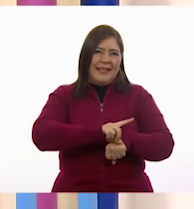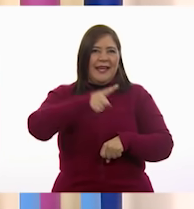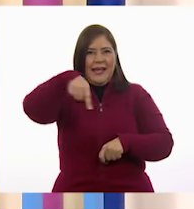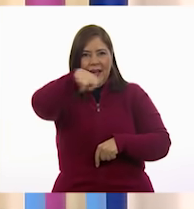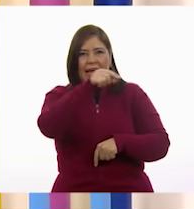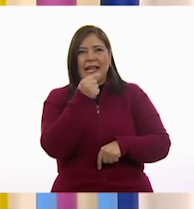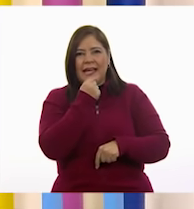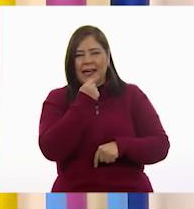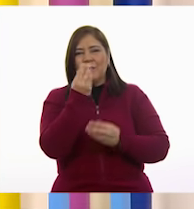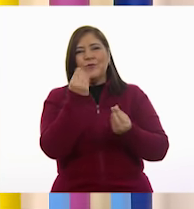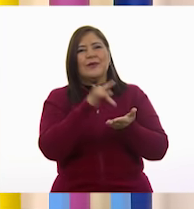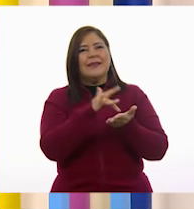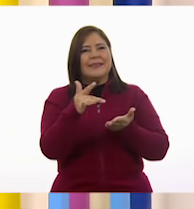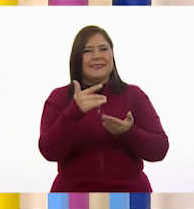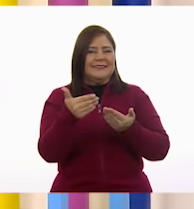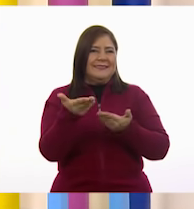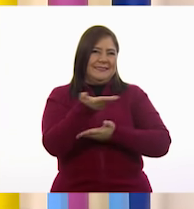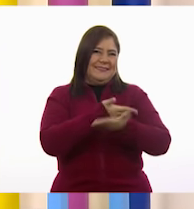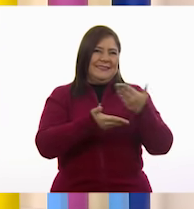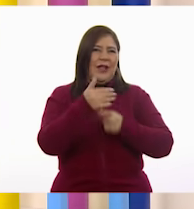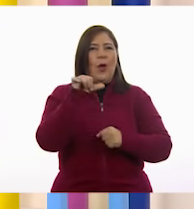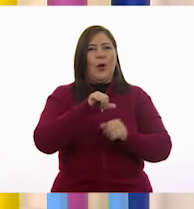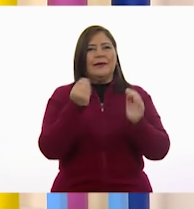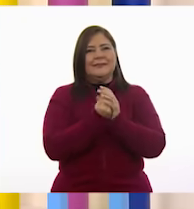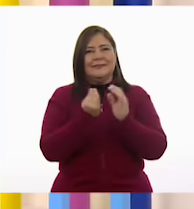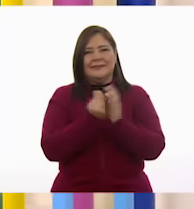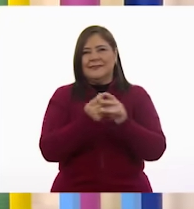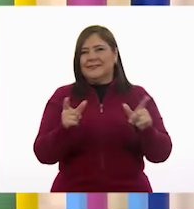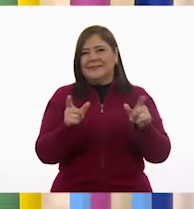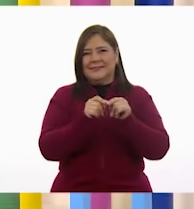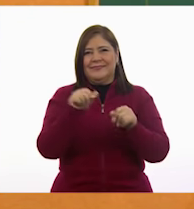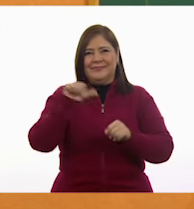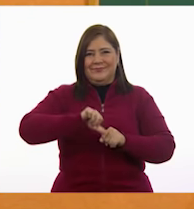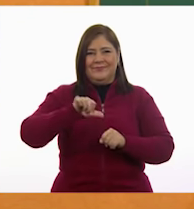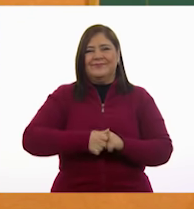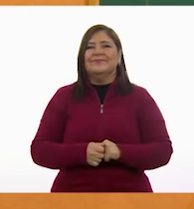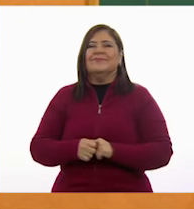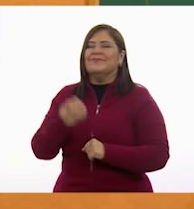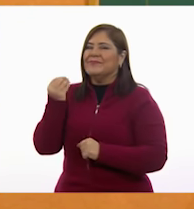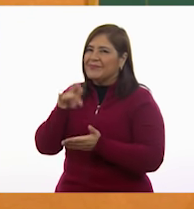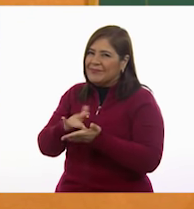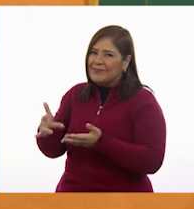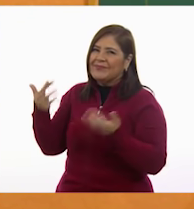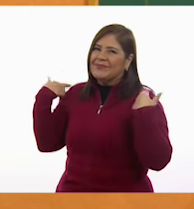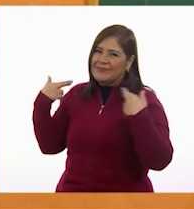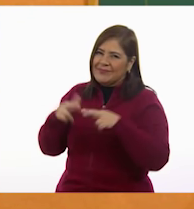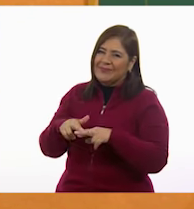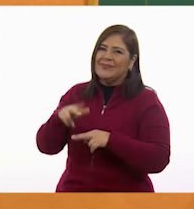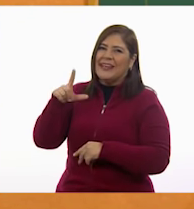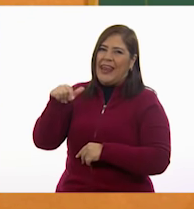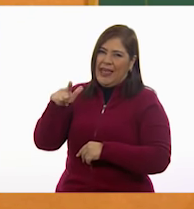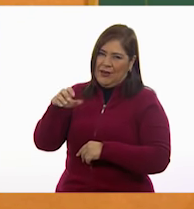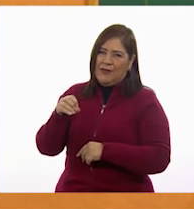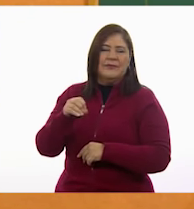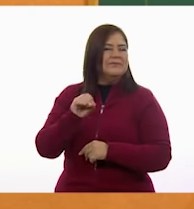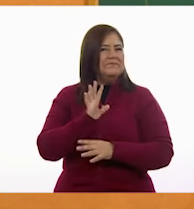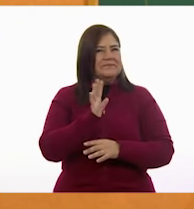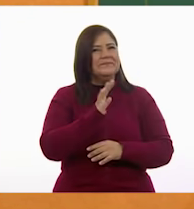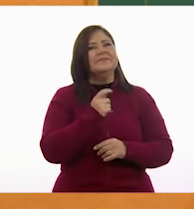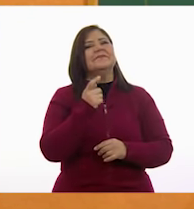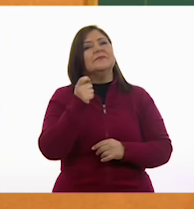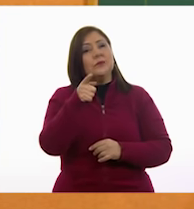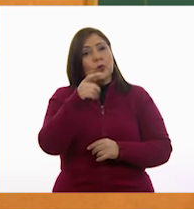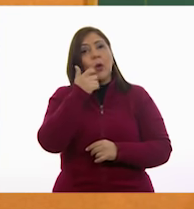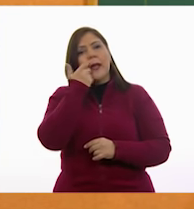en casa, muchas gracias por haber compartido con nosotros y por hoy hemos terminado. Muchas gracias, profe Lalo. Al contrario. Si te es posible,